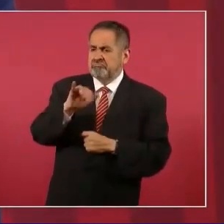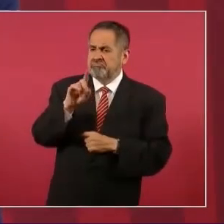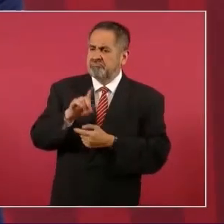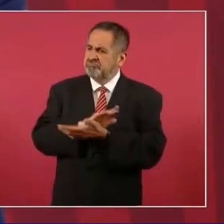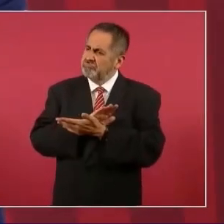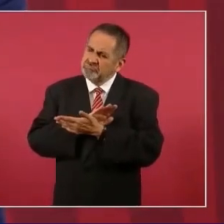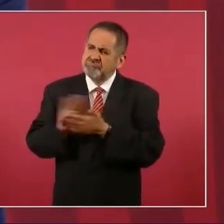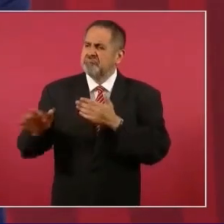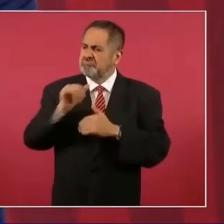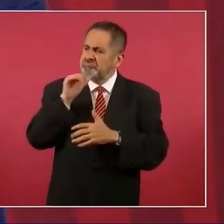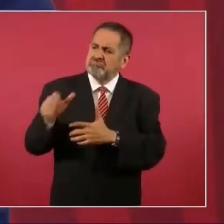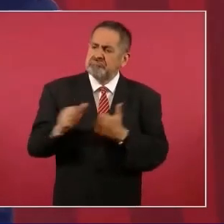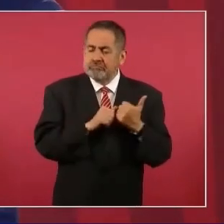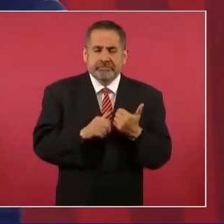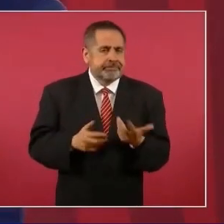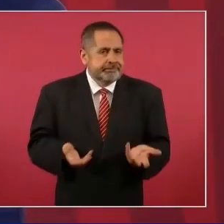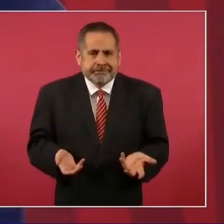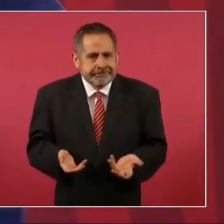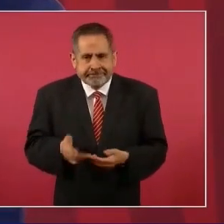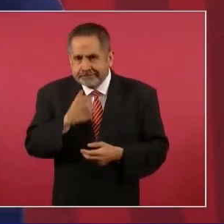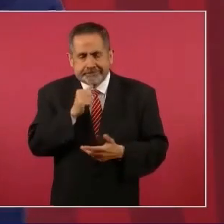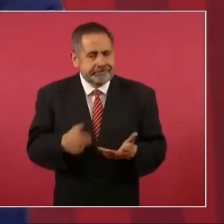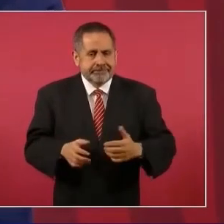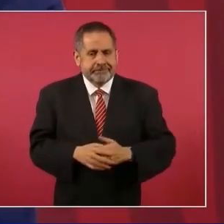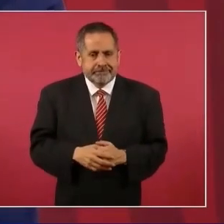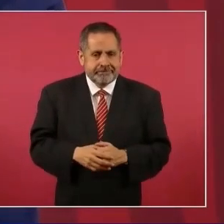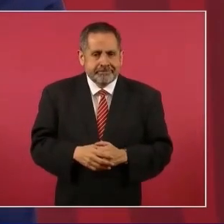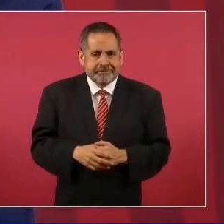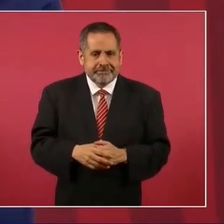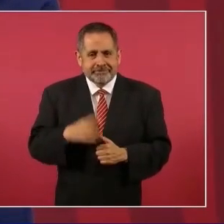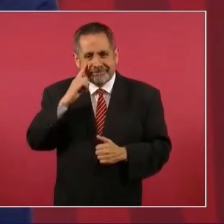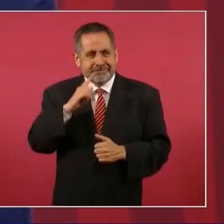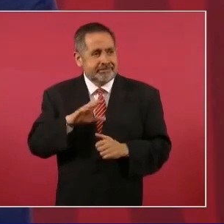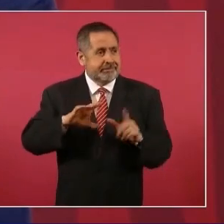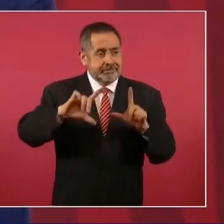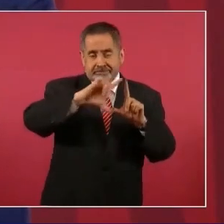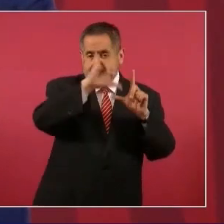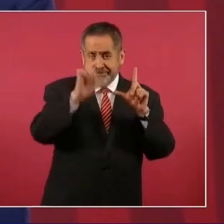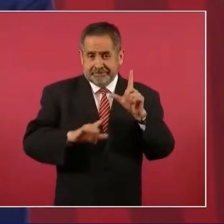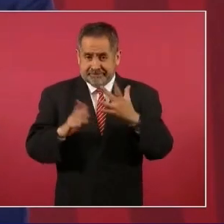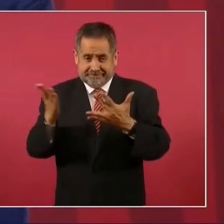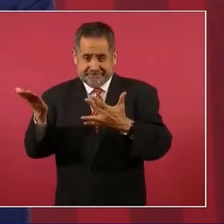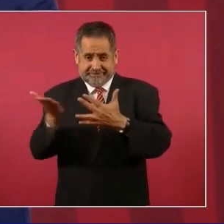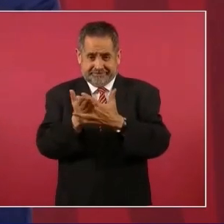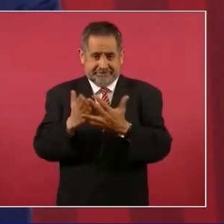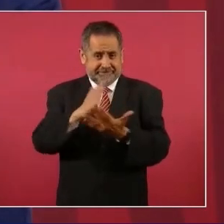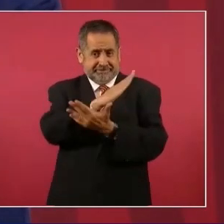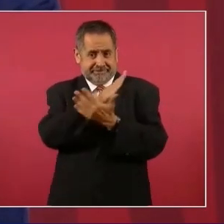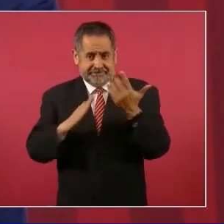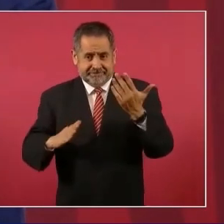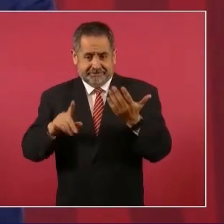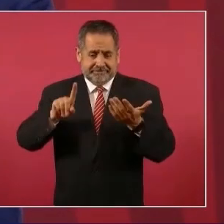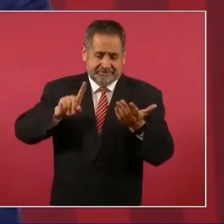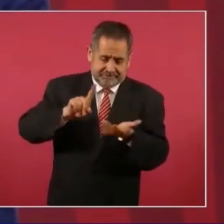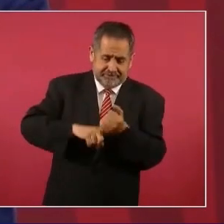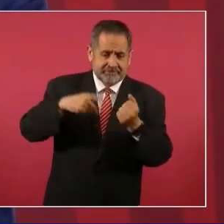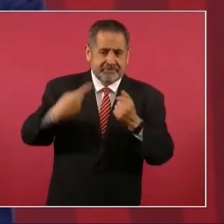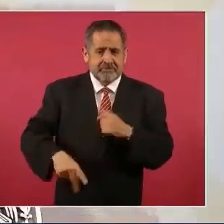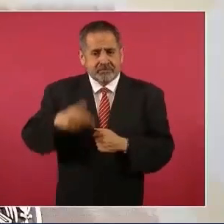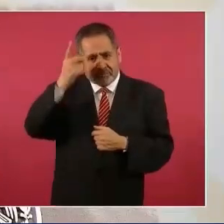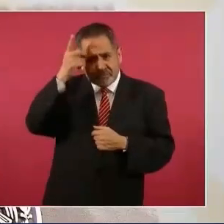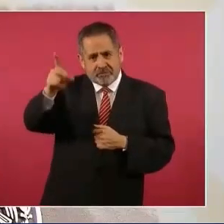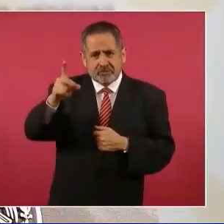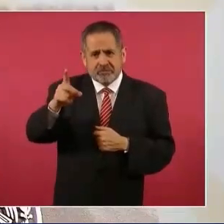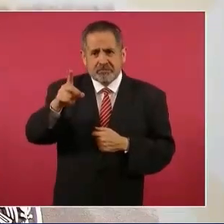nada. Pero de todas formas, la mitad de la propiedad en México es